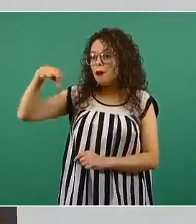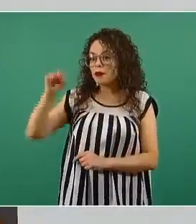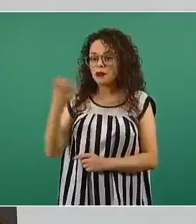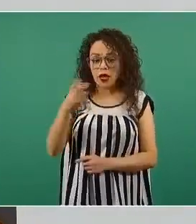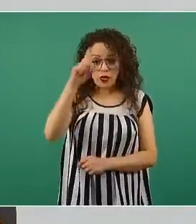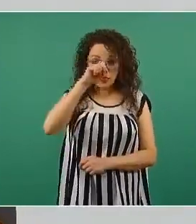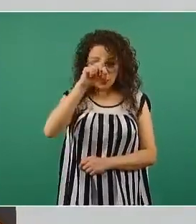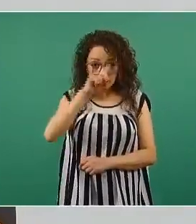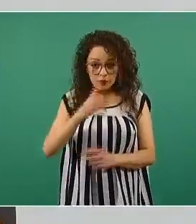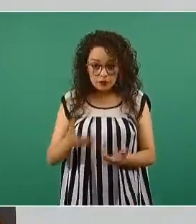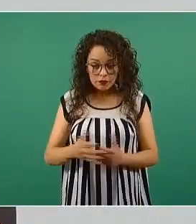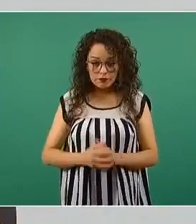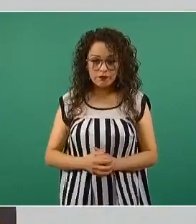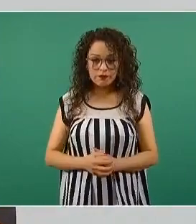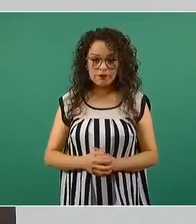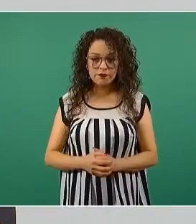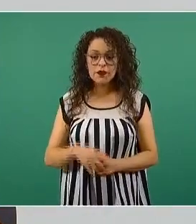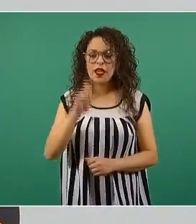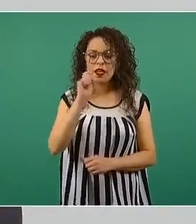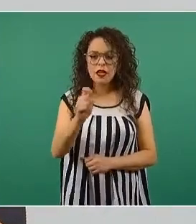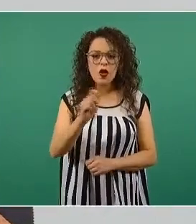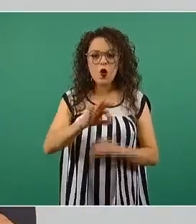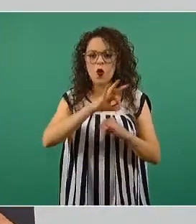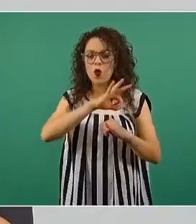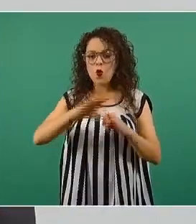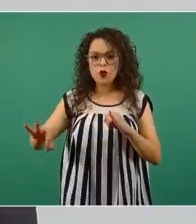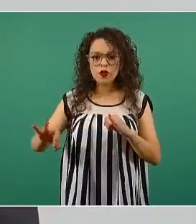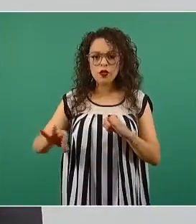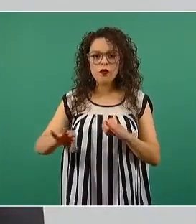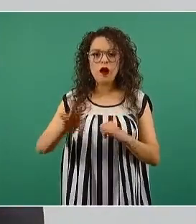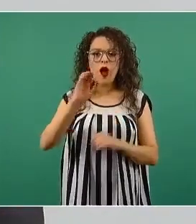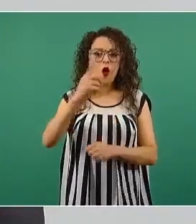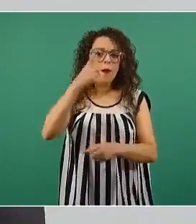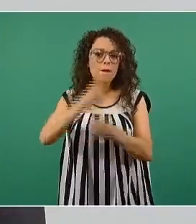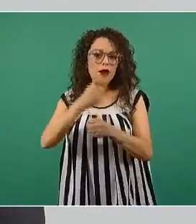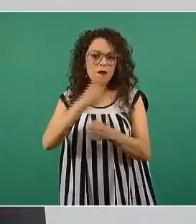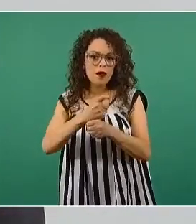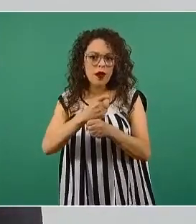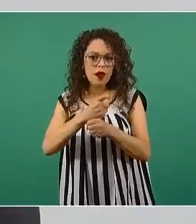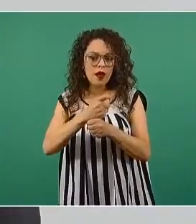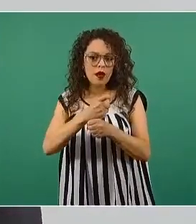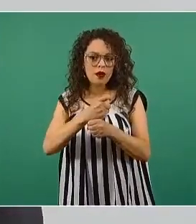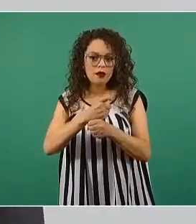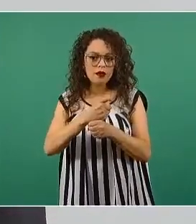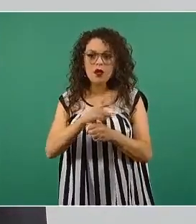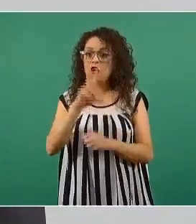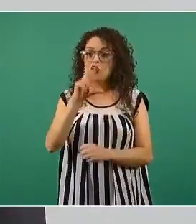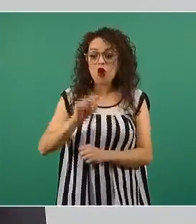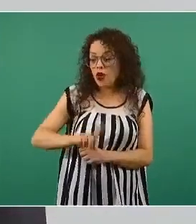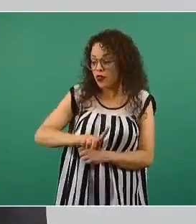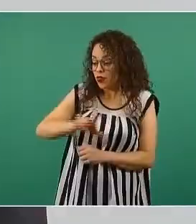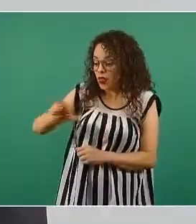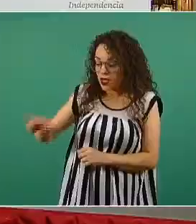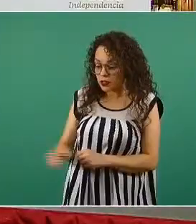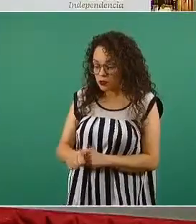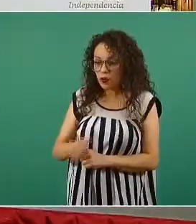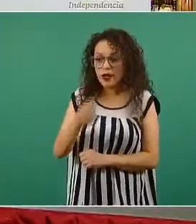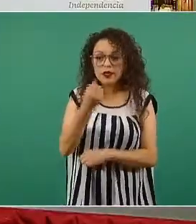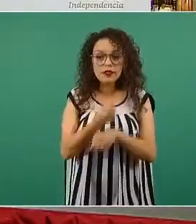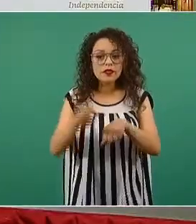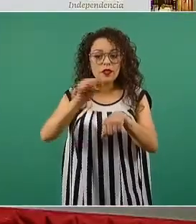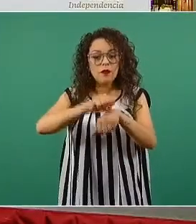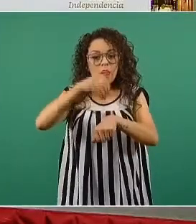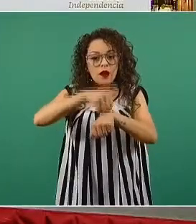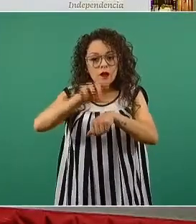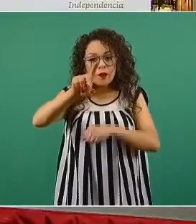sugerencia que la última dosis o la primera dosis sea no después de la semana 36, por la